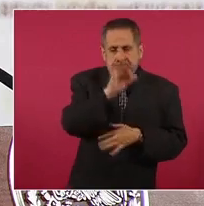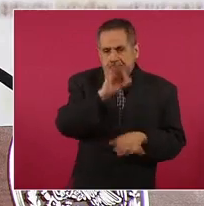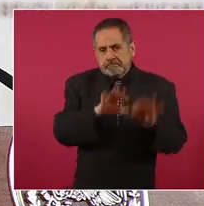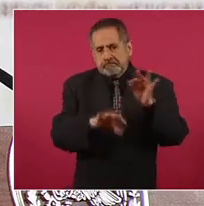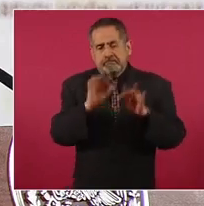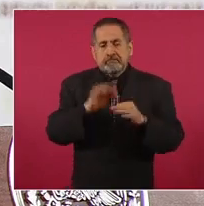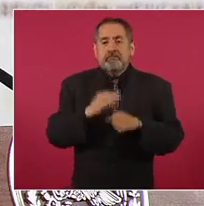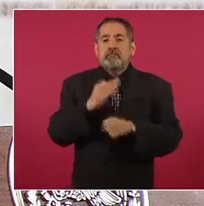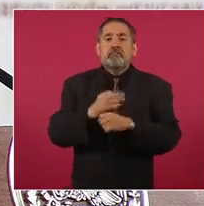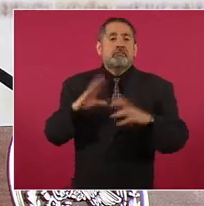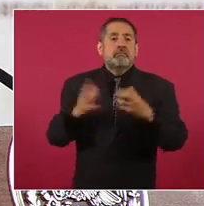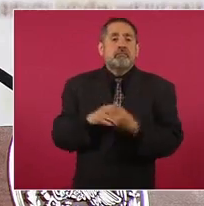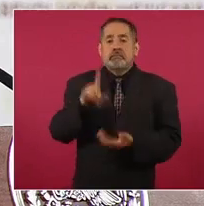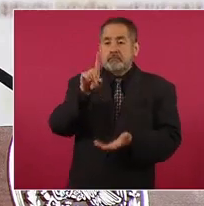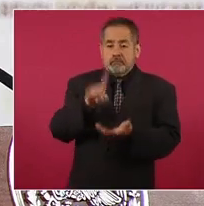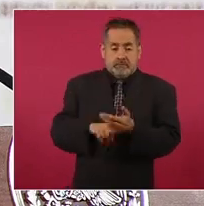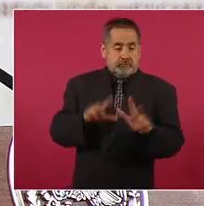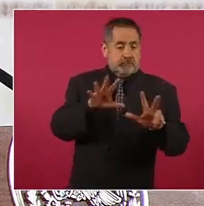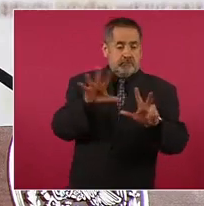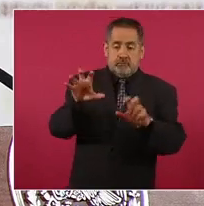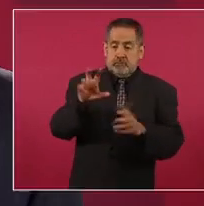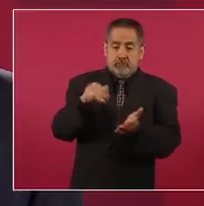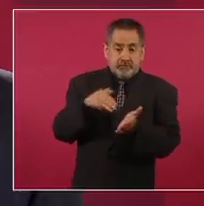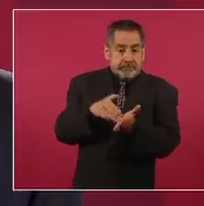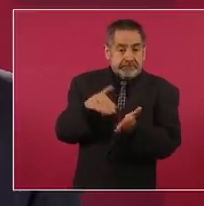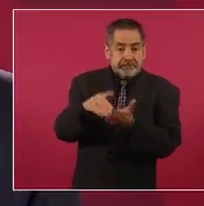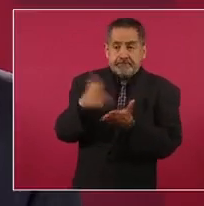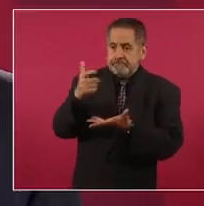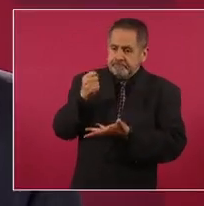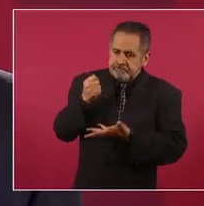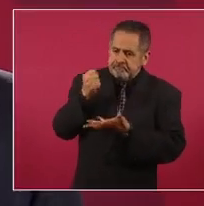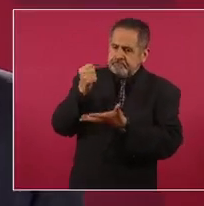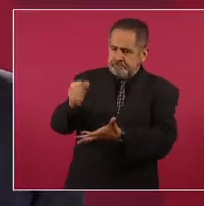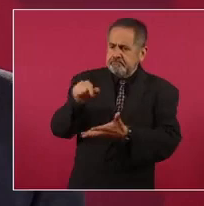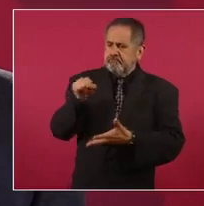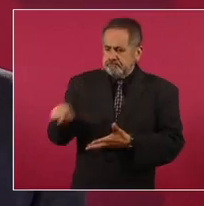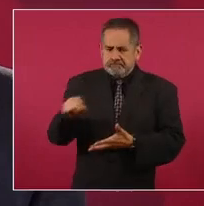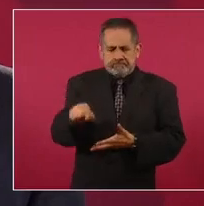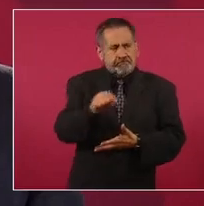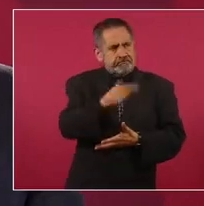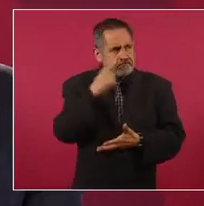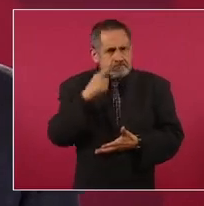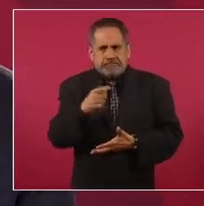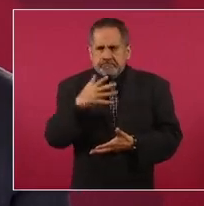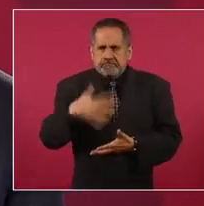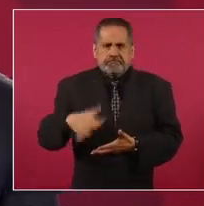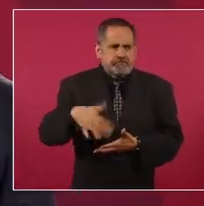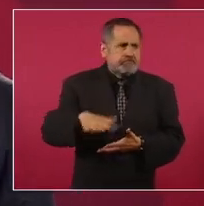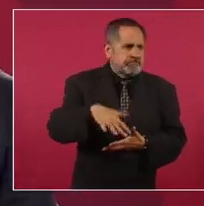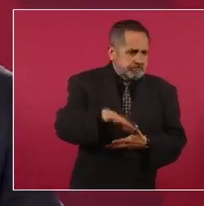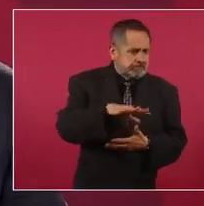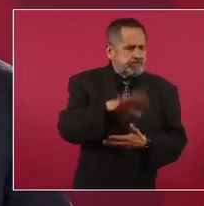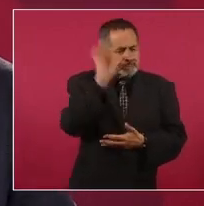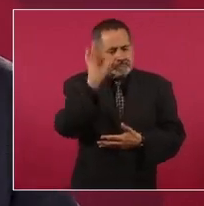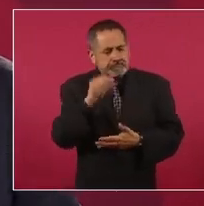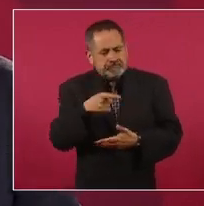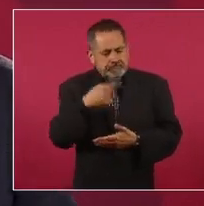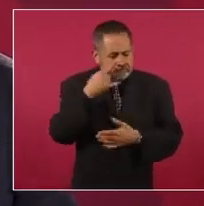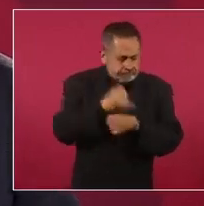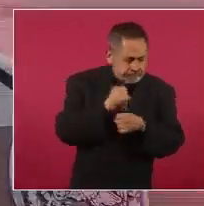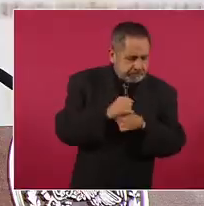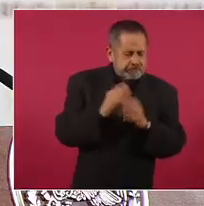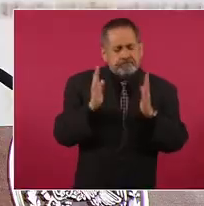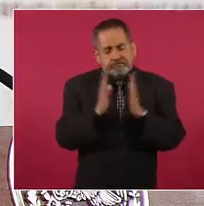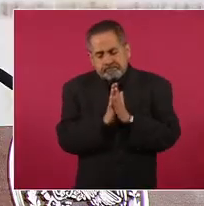de 1.800 millones de pesos para fortalecer sus actividades de búsqueda y sus capacidades forenses, siempre en